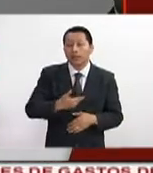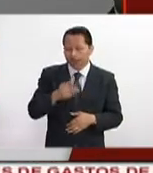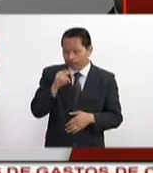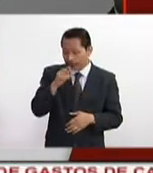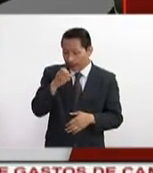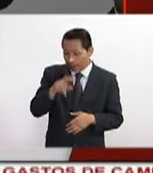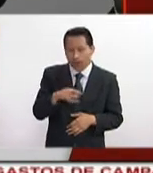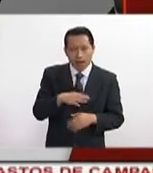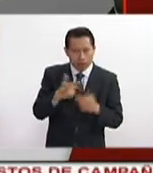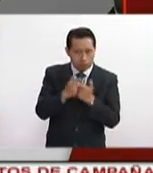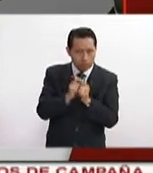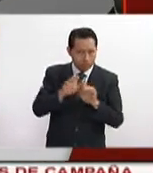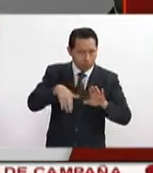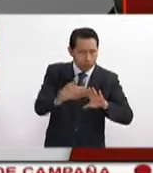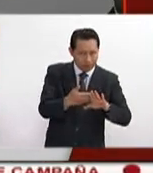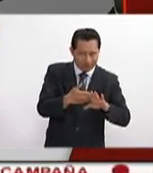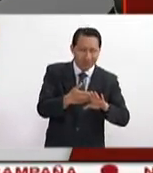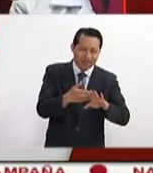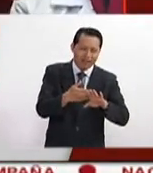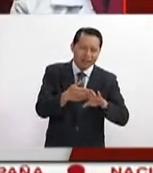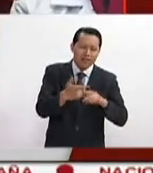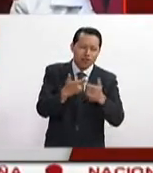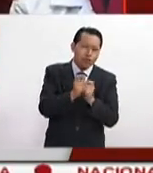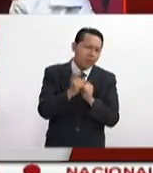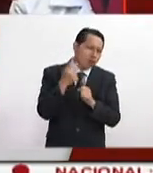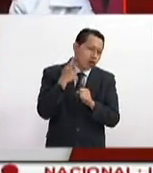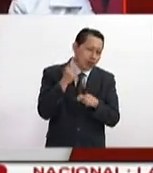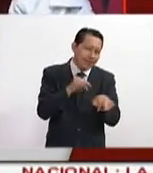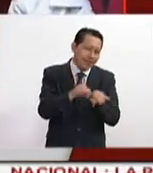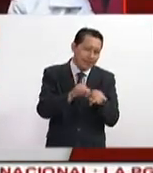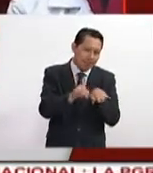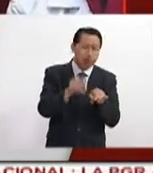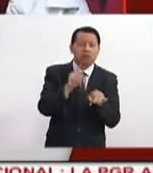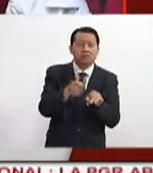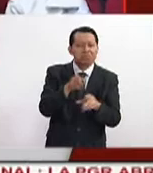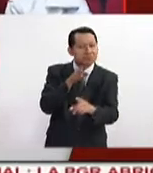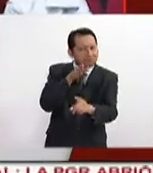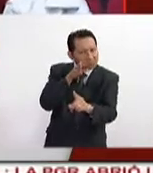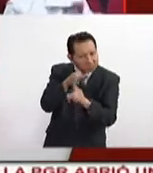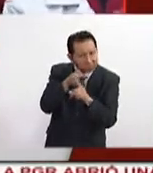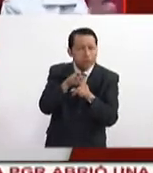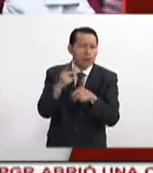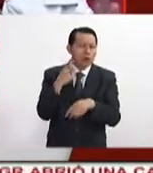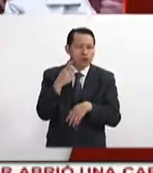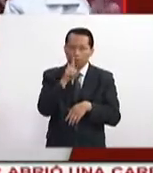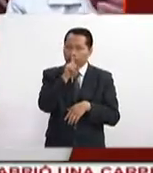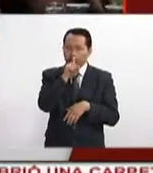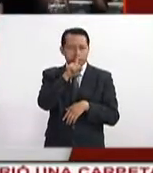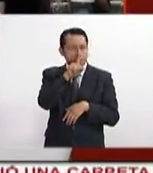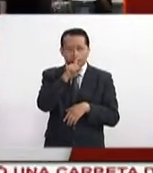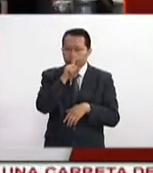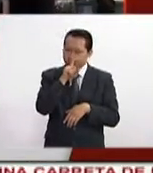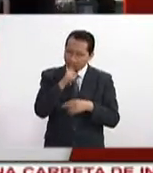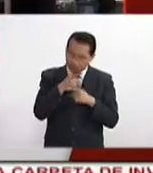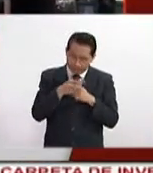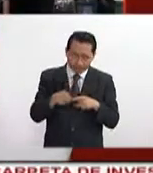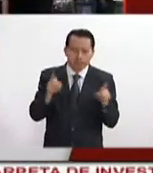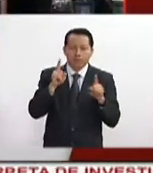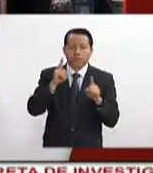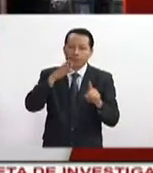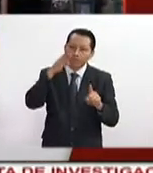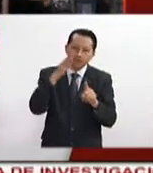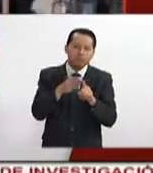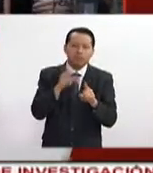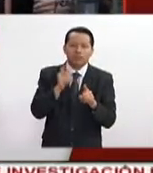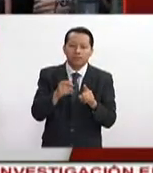de oposición al Partido de los Trabajadores, que esto no va en ninguna línea política, o sea, es totalmente en busca